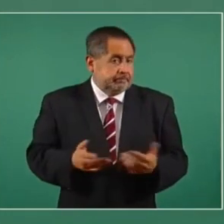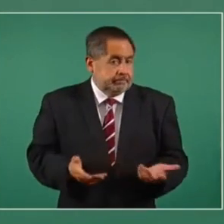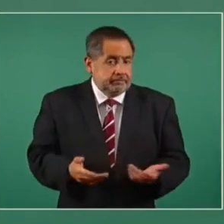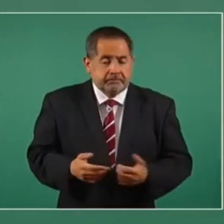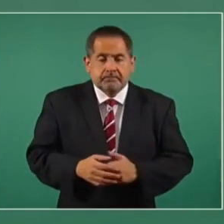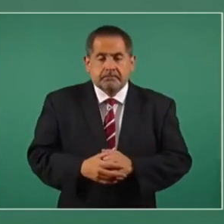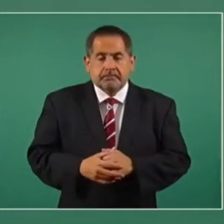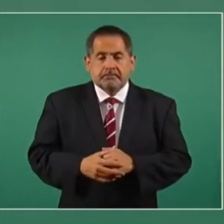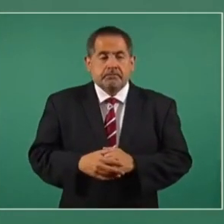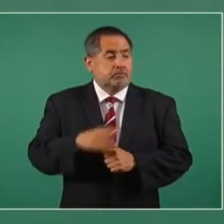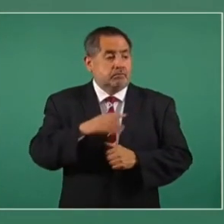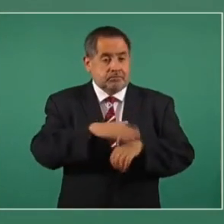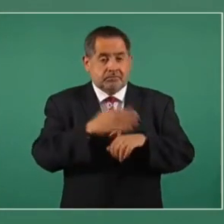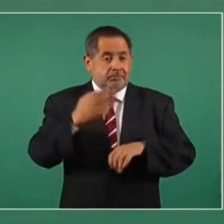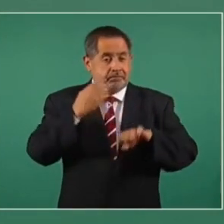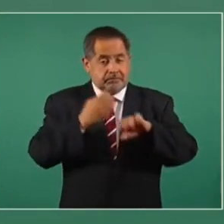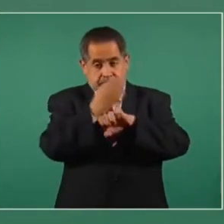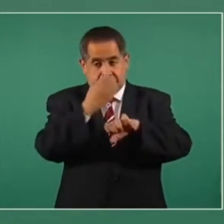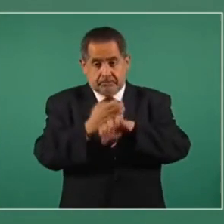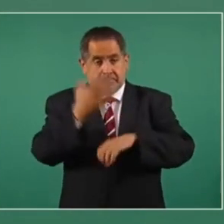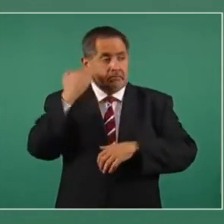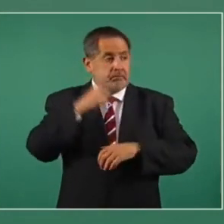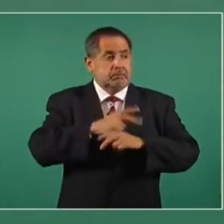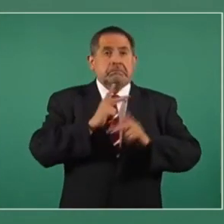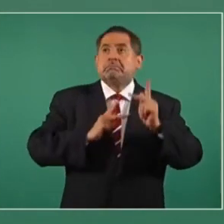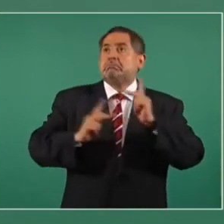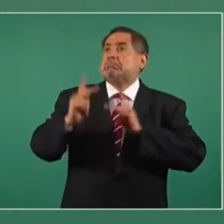porque se endeudaron muchos estados.